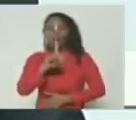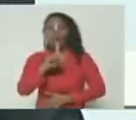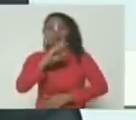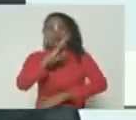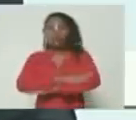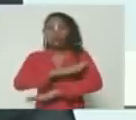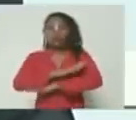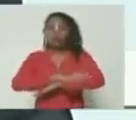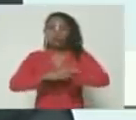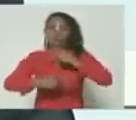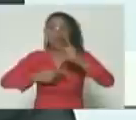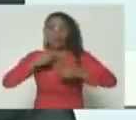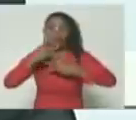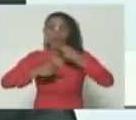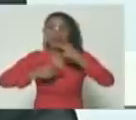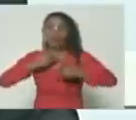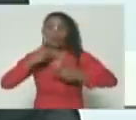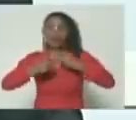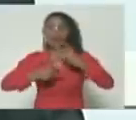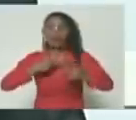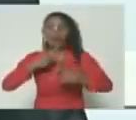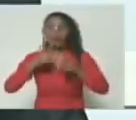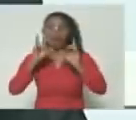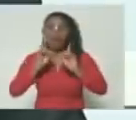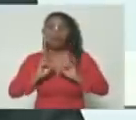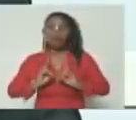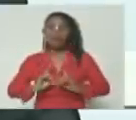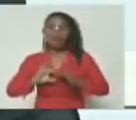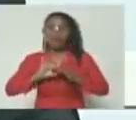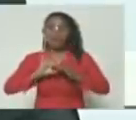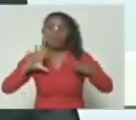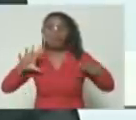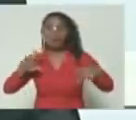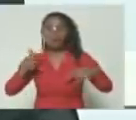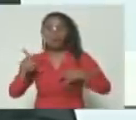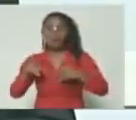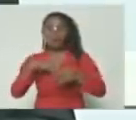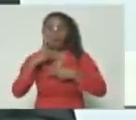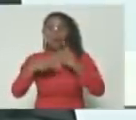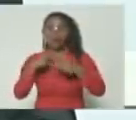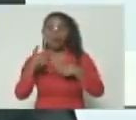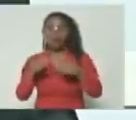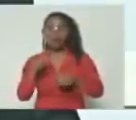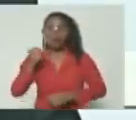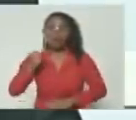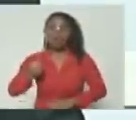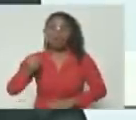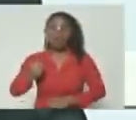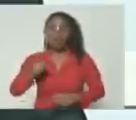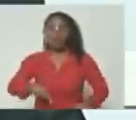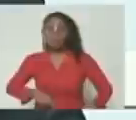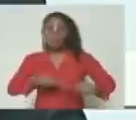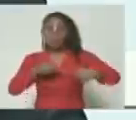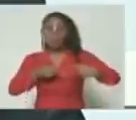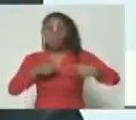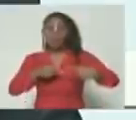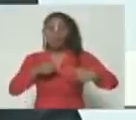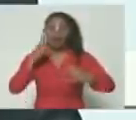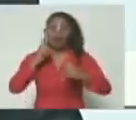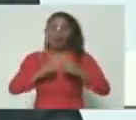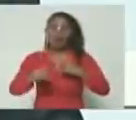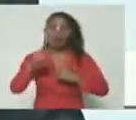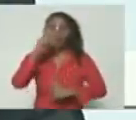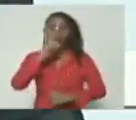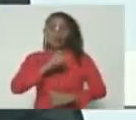acción política que decidió deslindarse de esa política de la polarización y la confrontación, el último